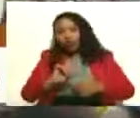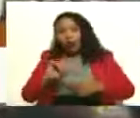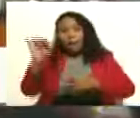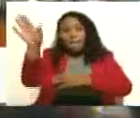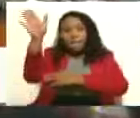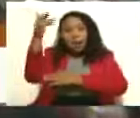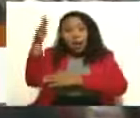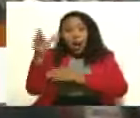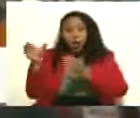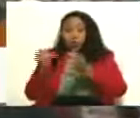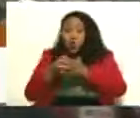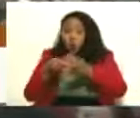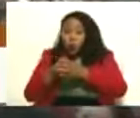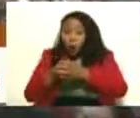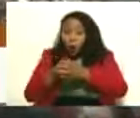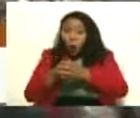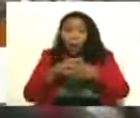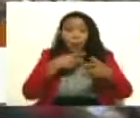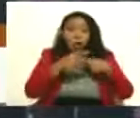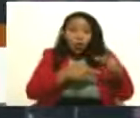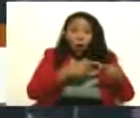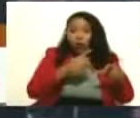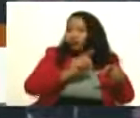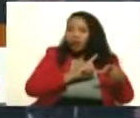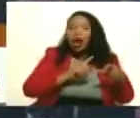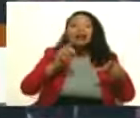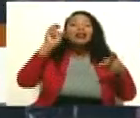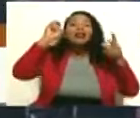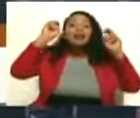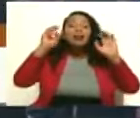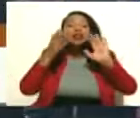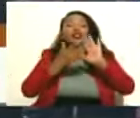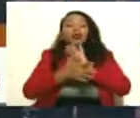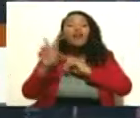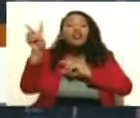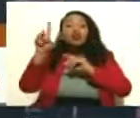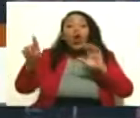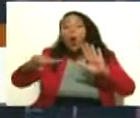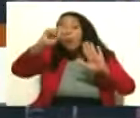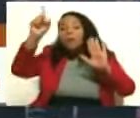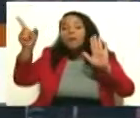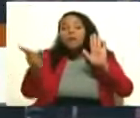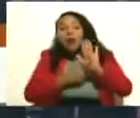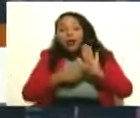de ninguna agrupación política, porque lo que está en juego es el futuro de la patria.